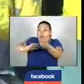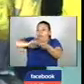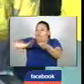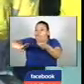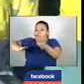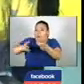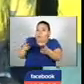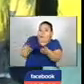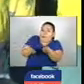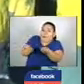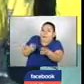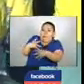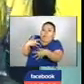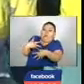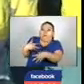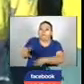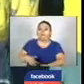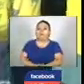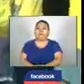trasladaba.